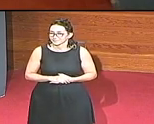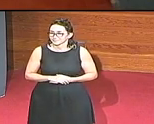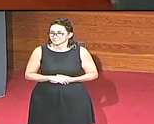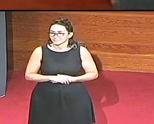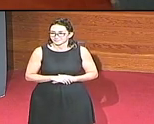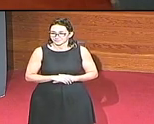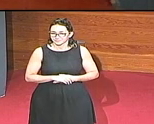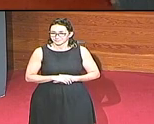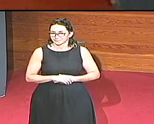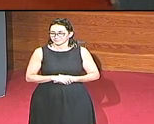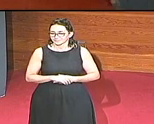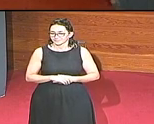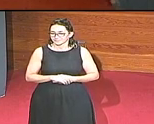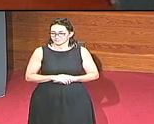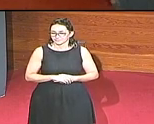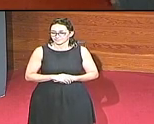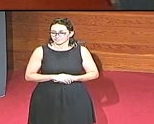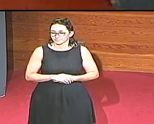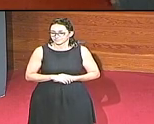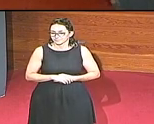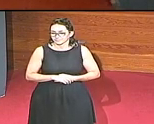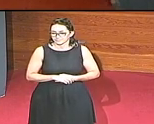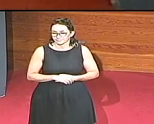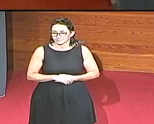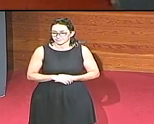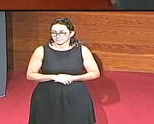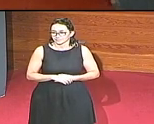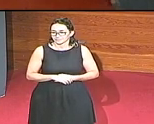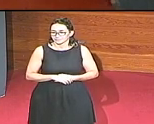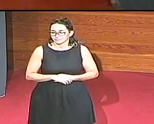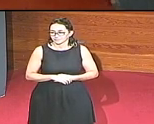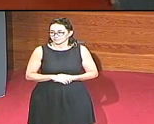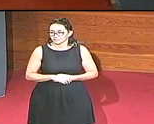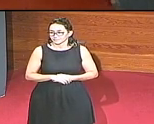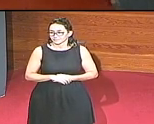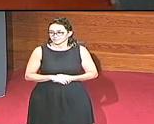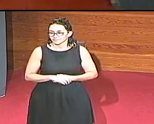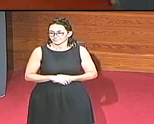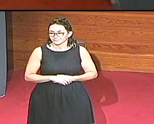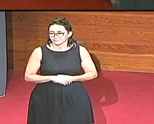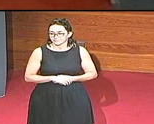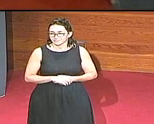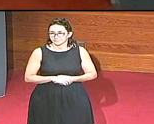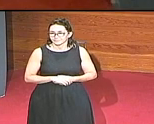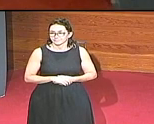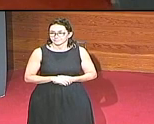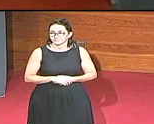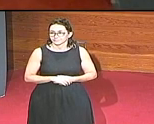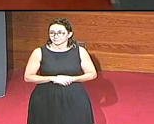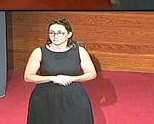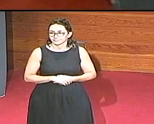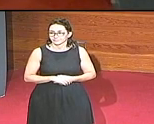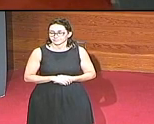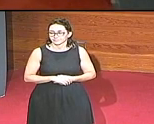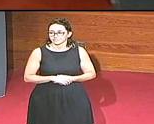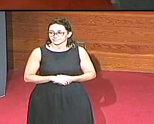villa de agüita batean verás que en el barrio gráfico adam ver tan josemi verruga itamar ver hoy dama récord marca